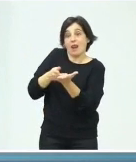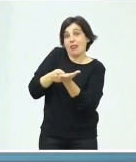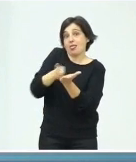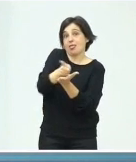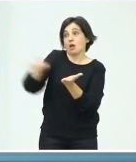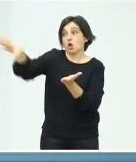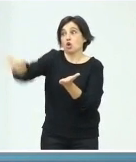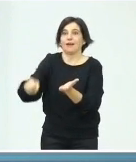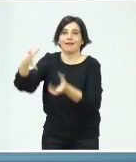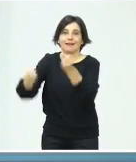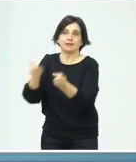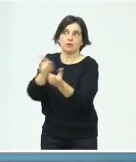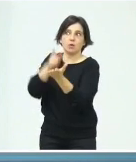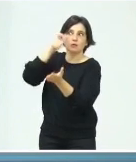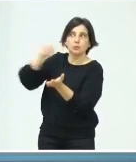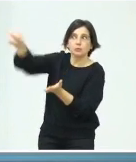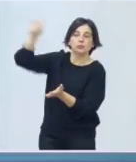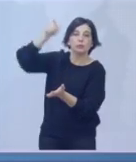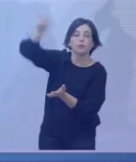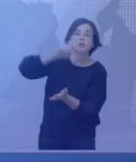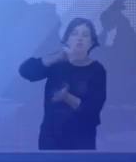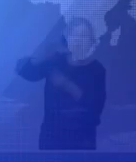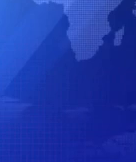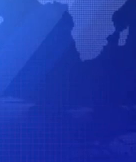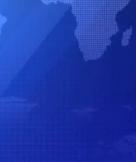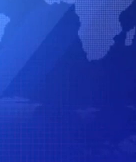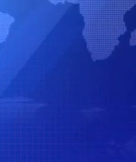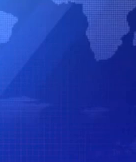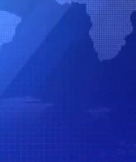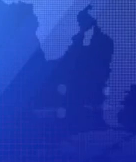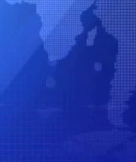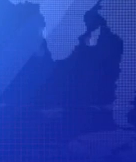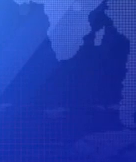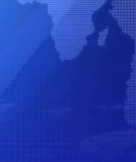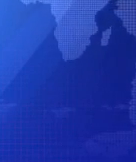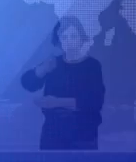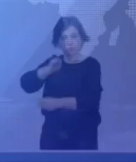recogida habituales en las zonas despobladas.